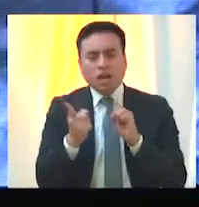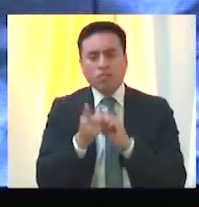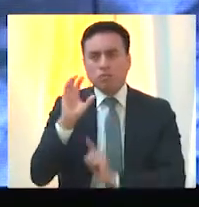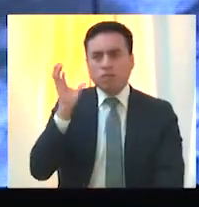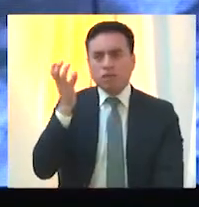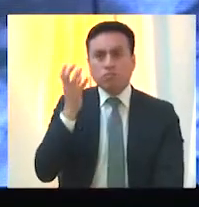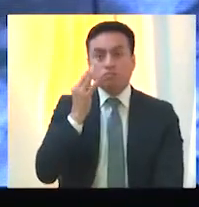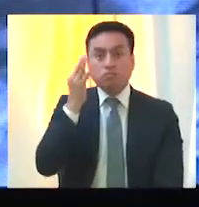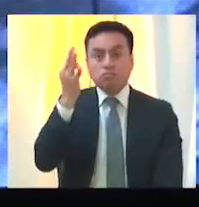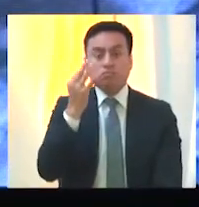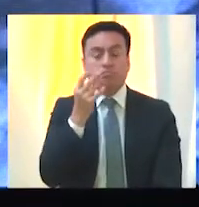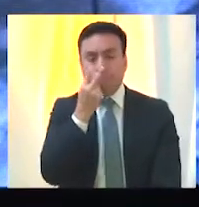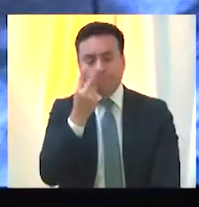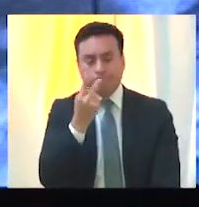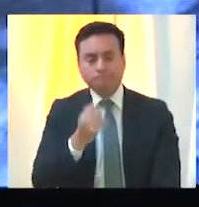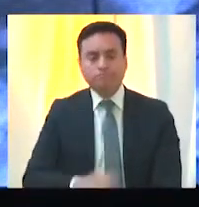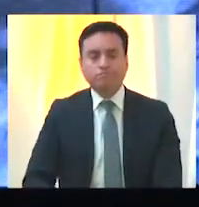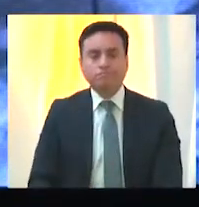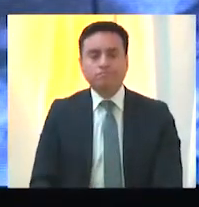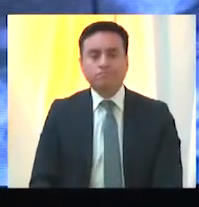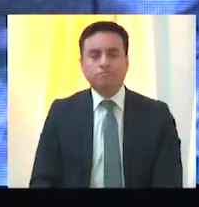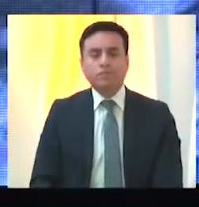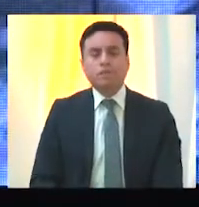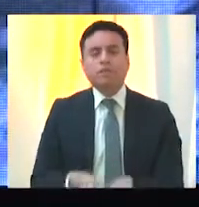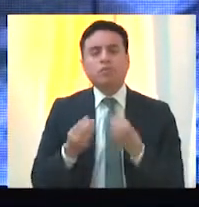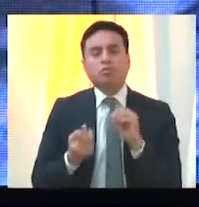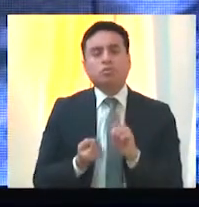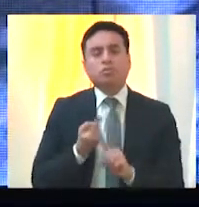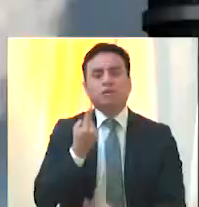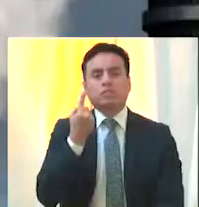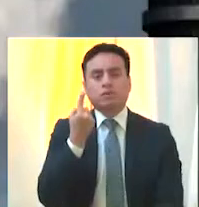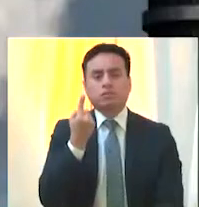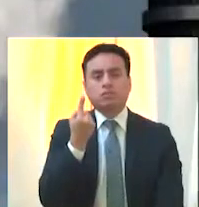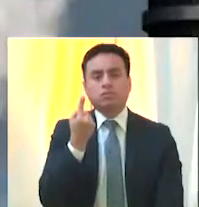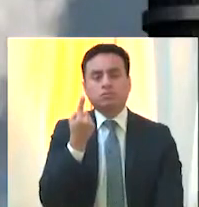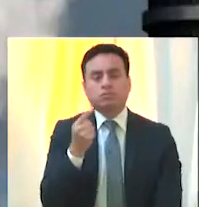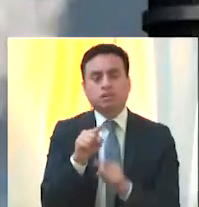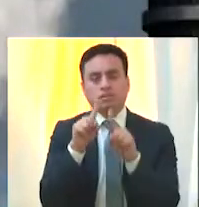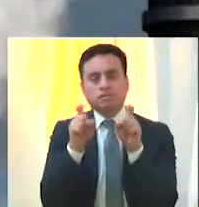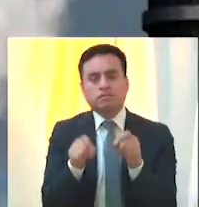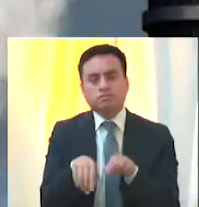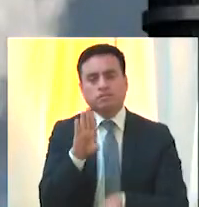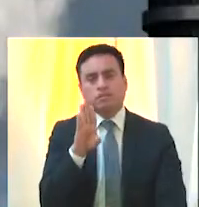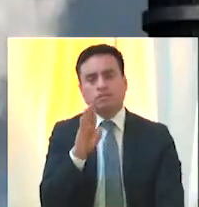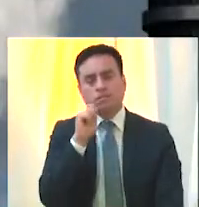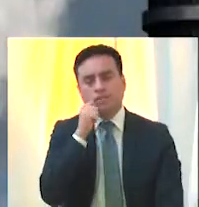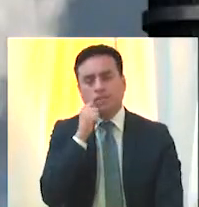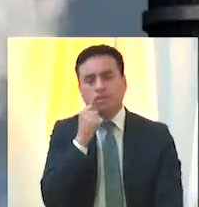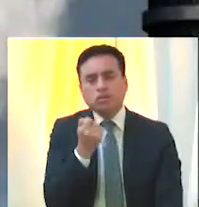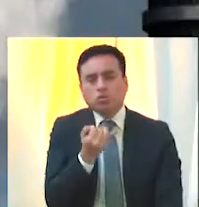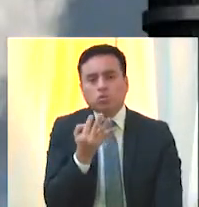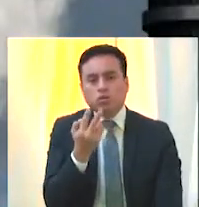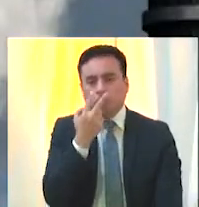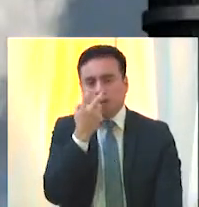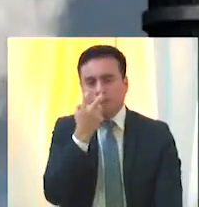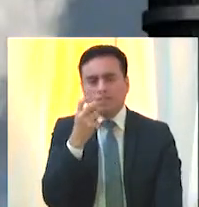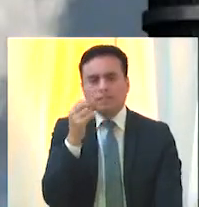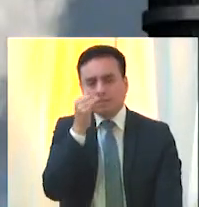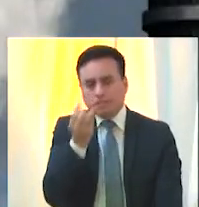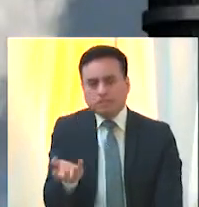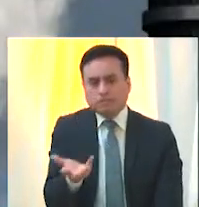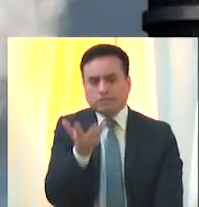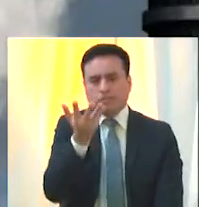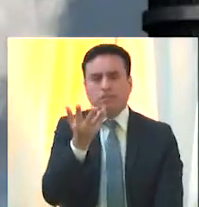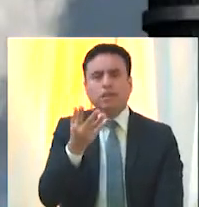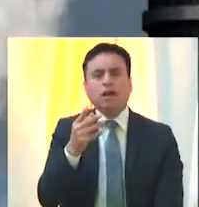climático nos vamos a mover en el futuro? Bueno, primero que nada, la mayor incertidumbre tiene que ver con cuántos gases con efecto invernadero vamos a